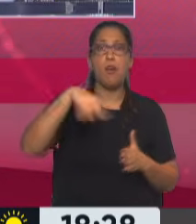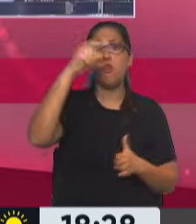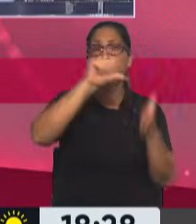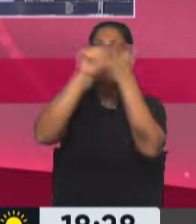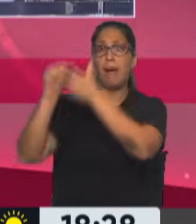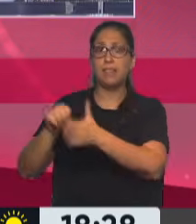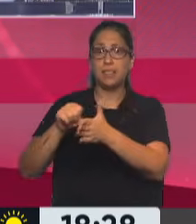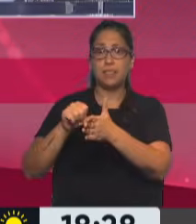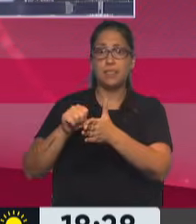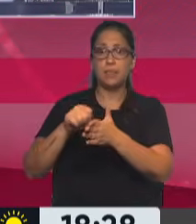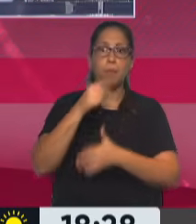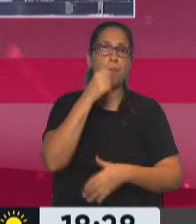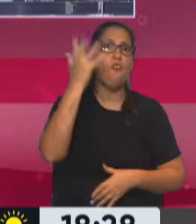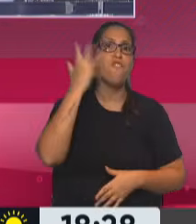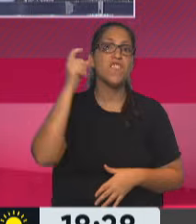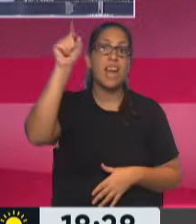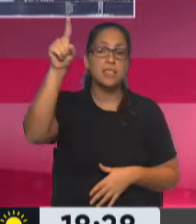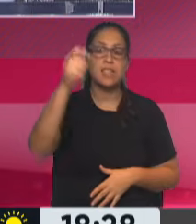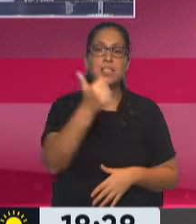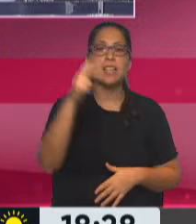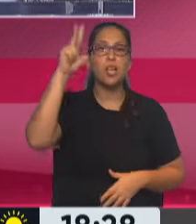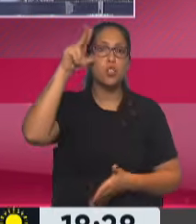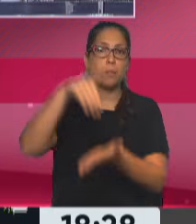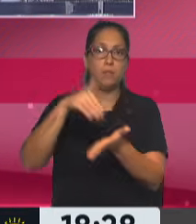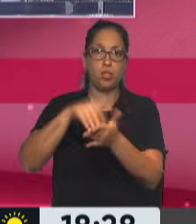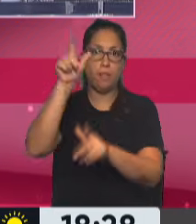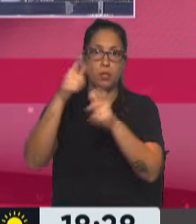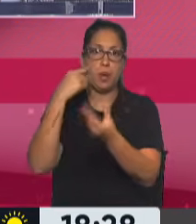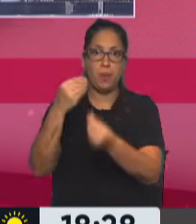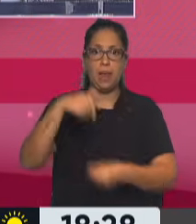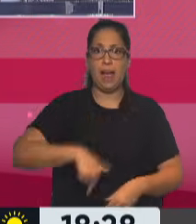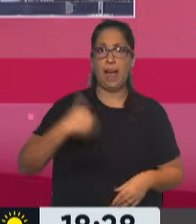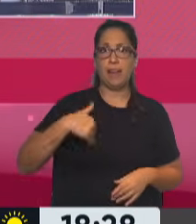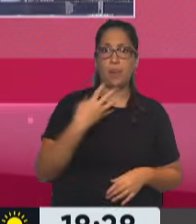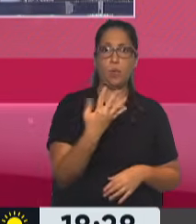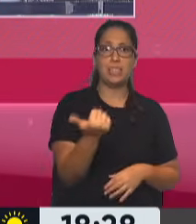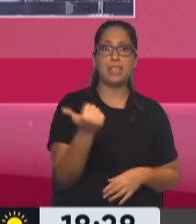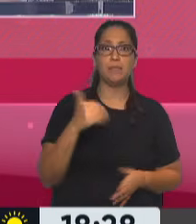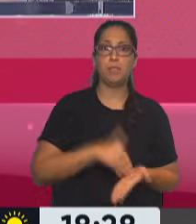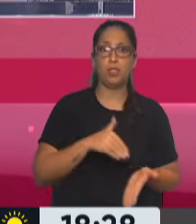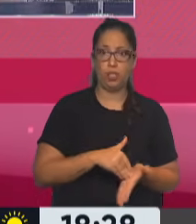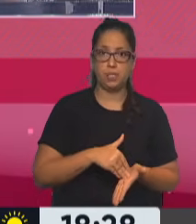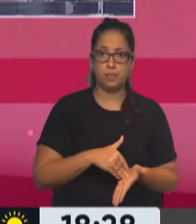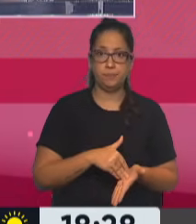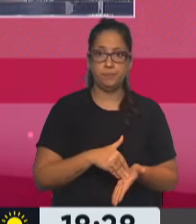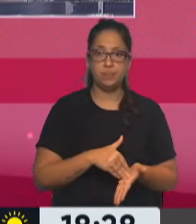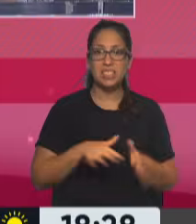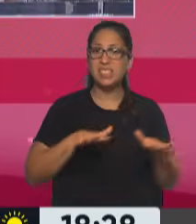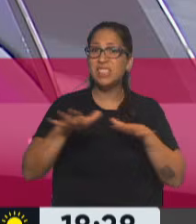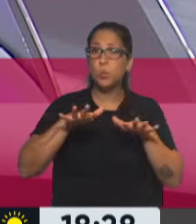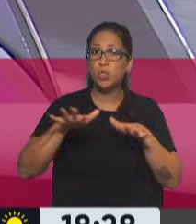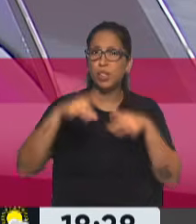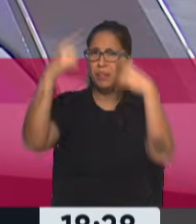fíjate que Argentina, comparado con Francia tiene 68 millones de habitantes, Argentina tiene 46 millones. Tenemos situaciones